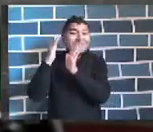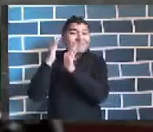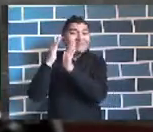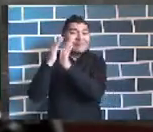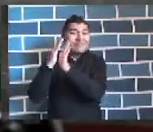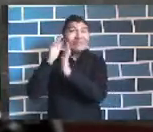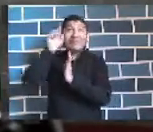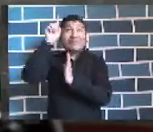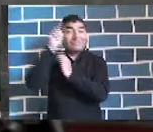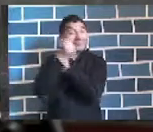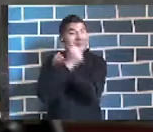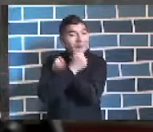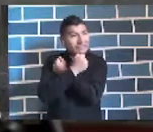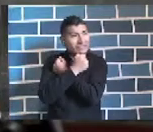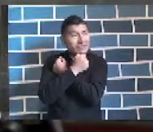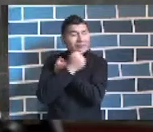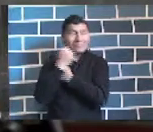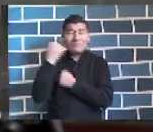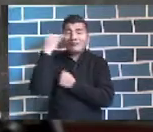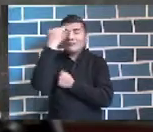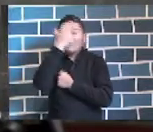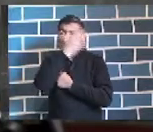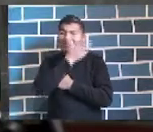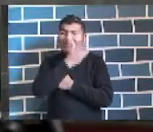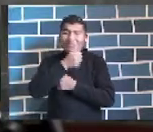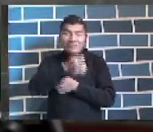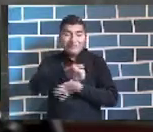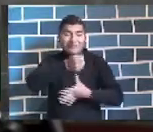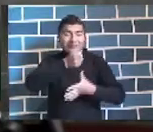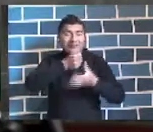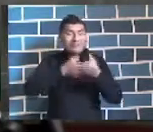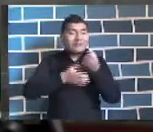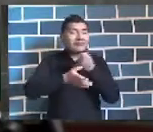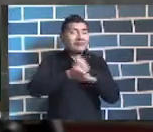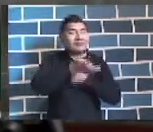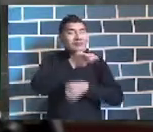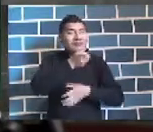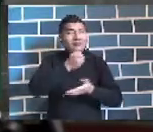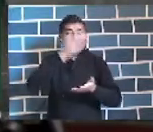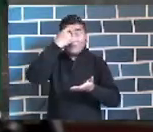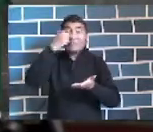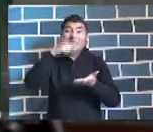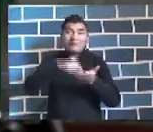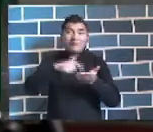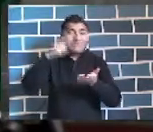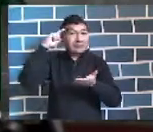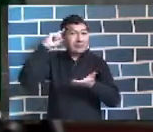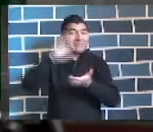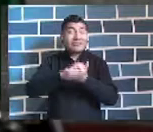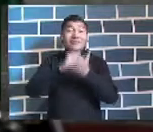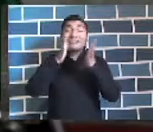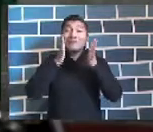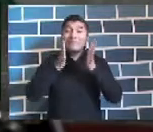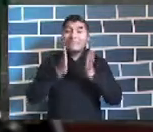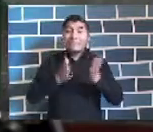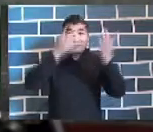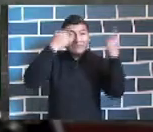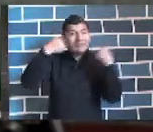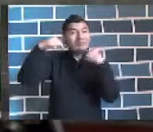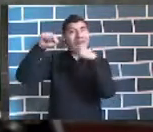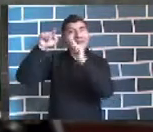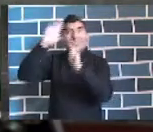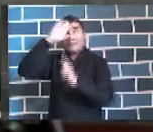el amor de Cristo es atractivo, atrayente, y por eso el creyente va hacia